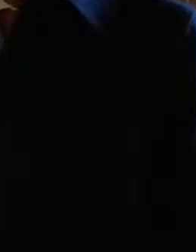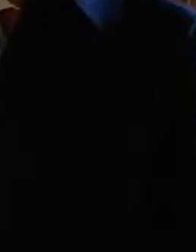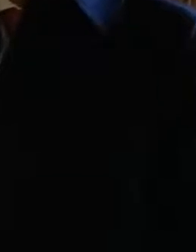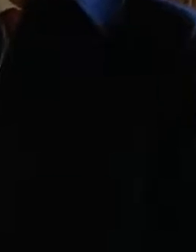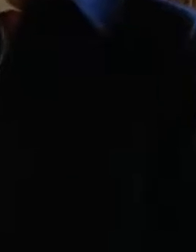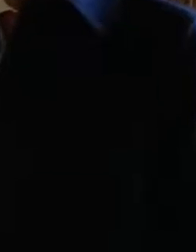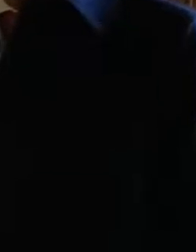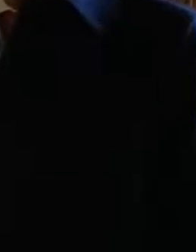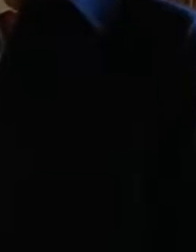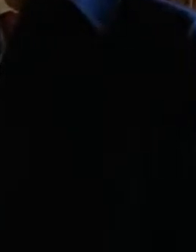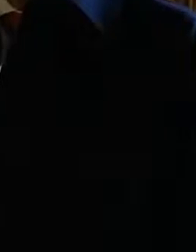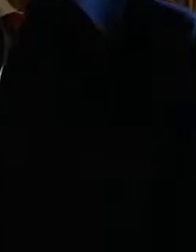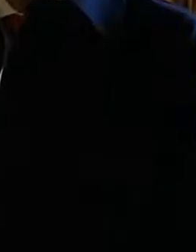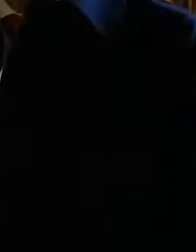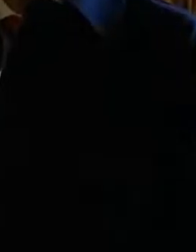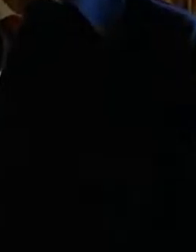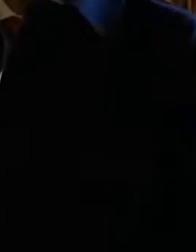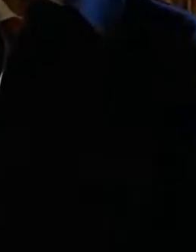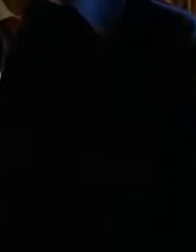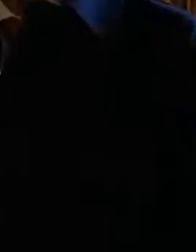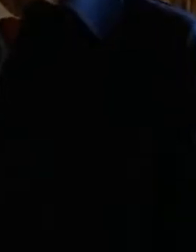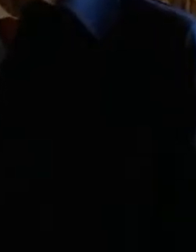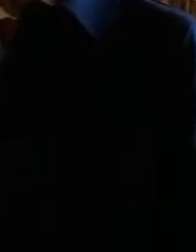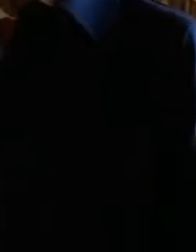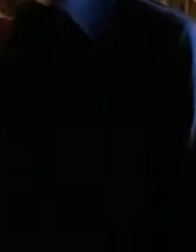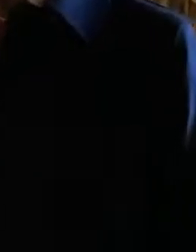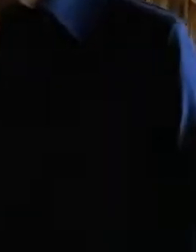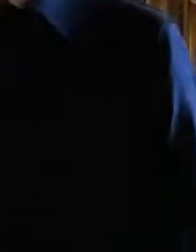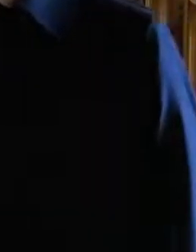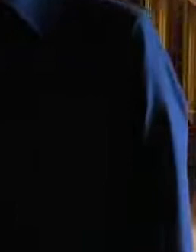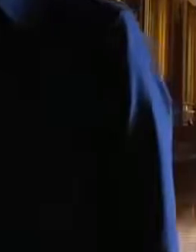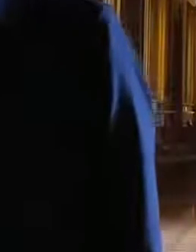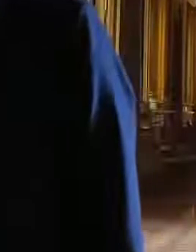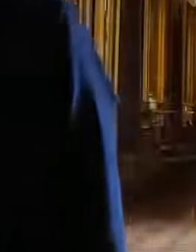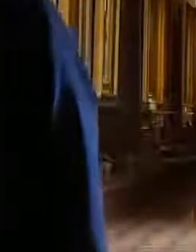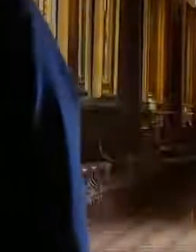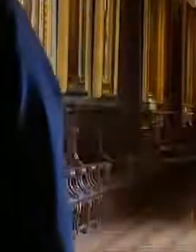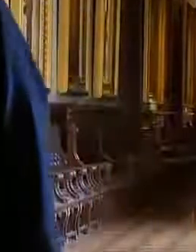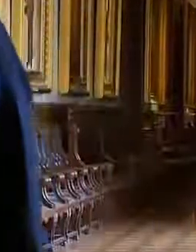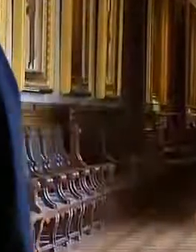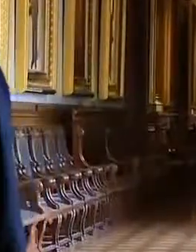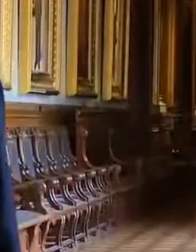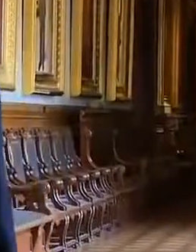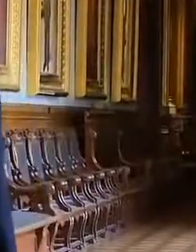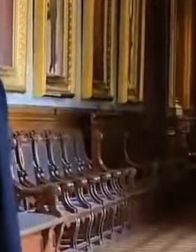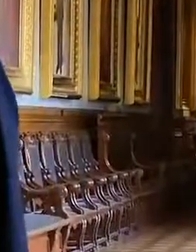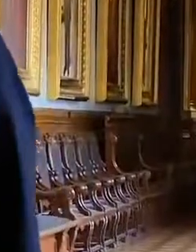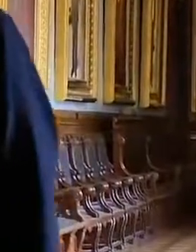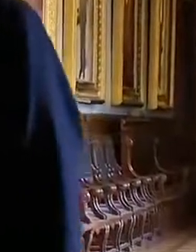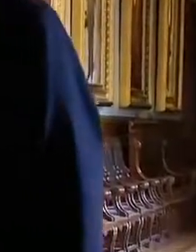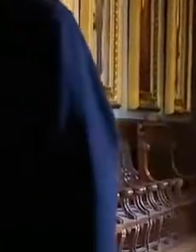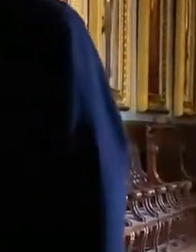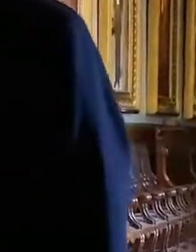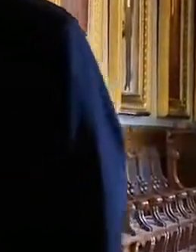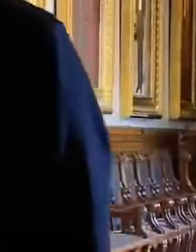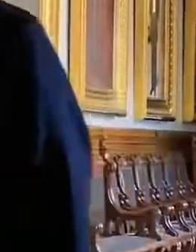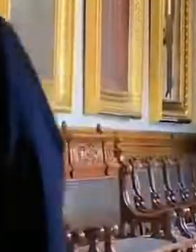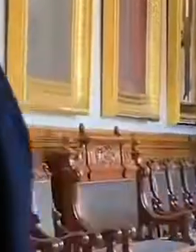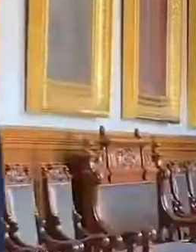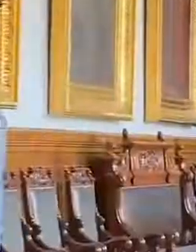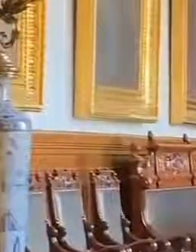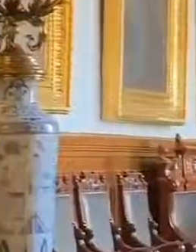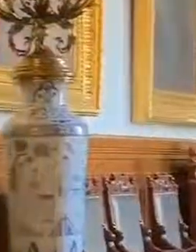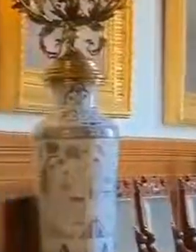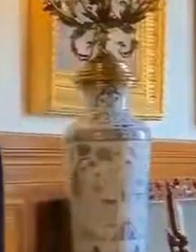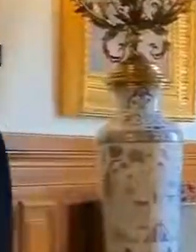hay también mucha disposición de ayudarnos con este propósito, de modo que vamos